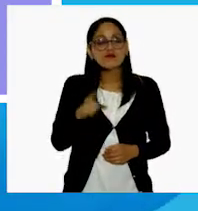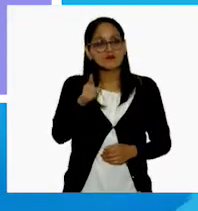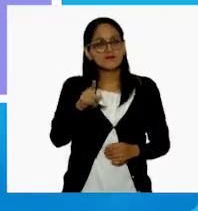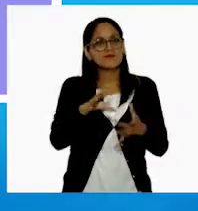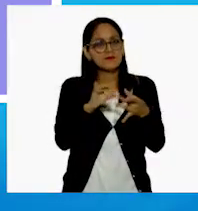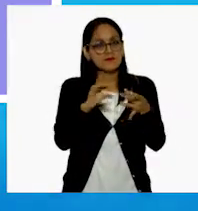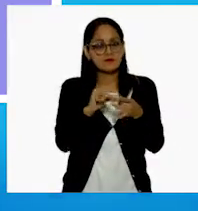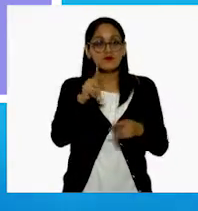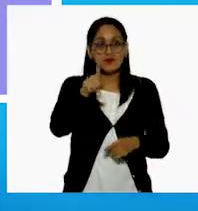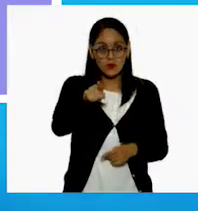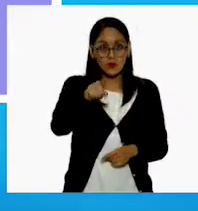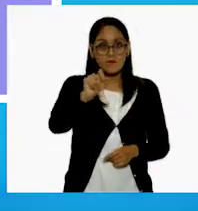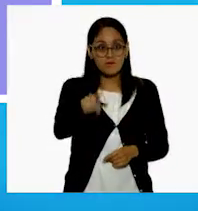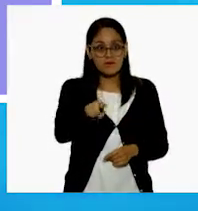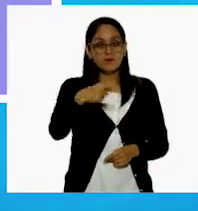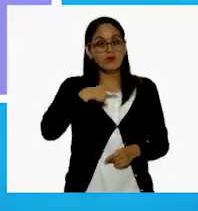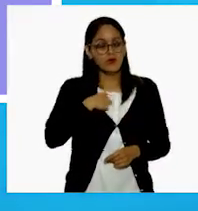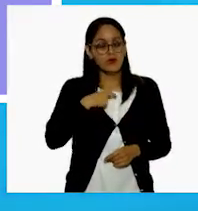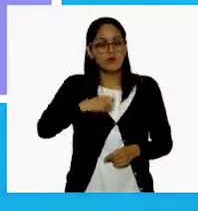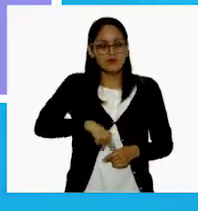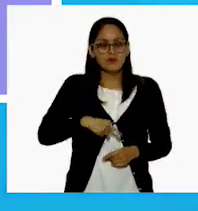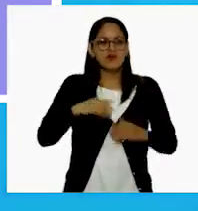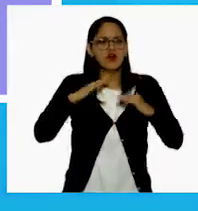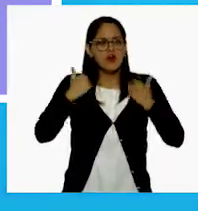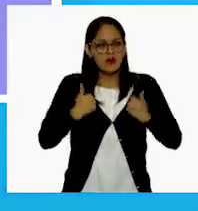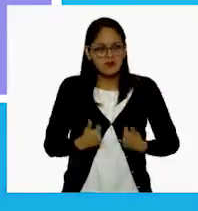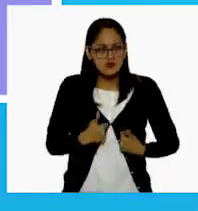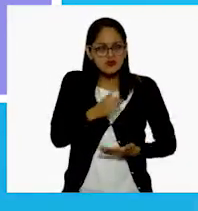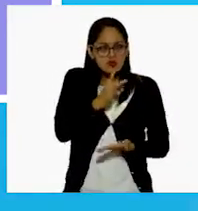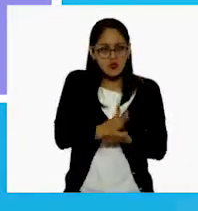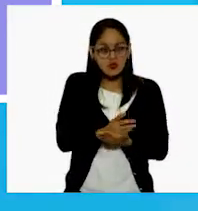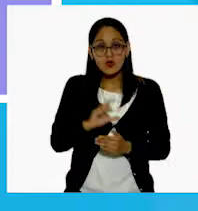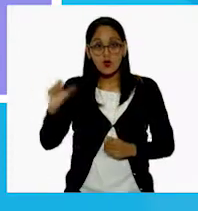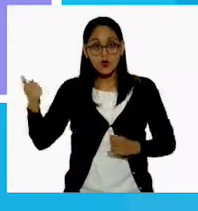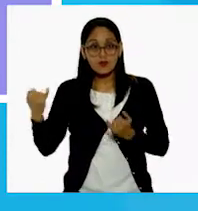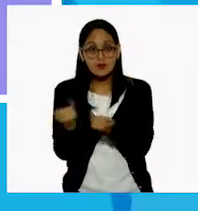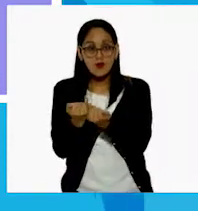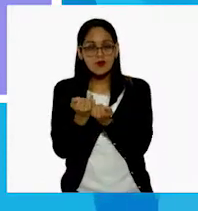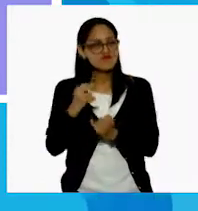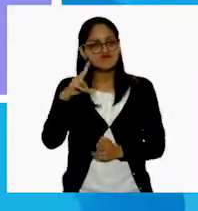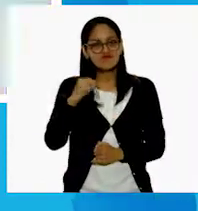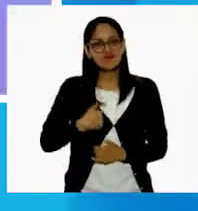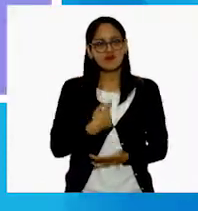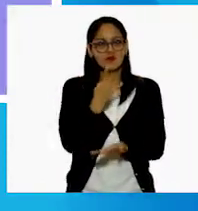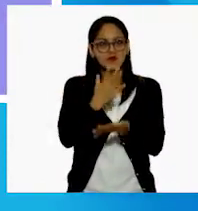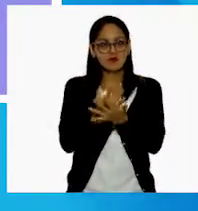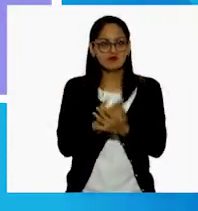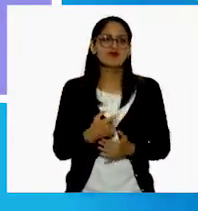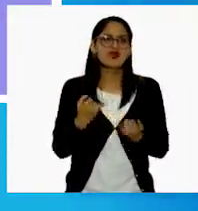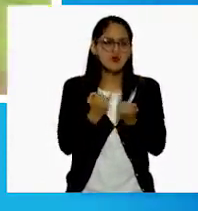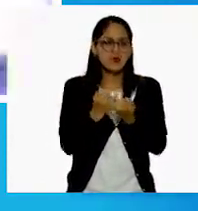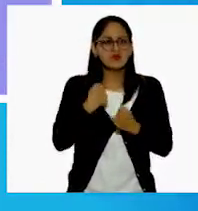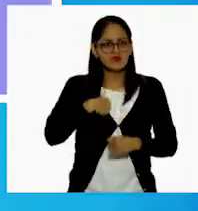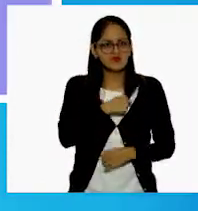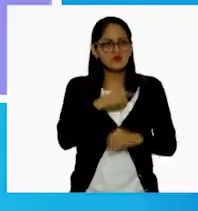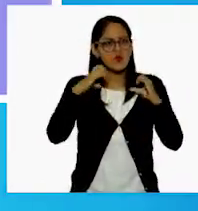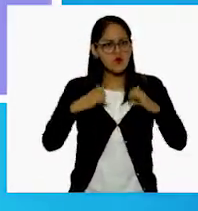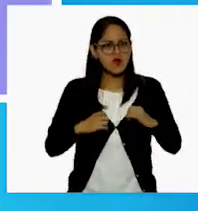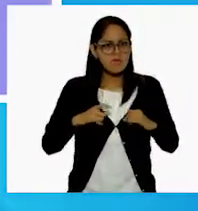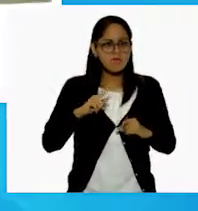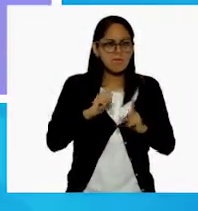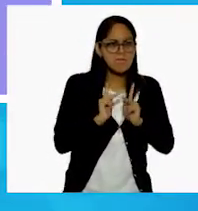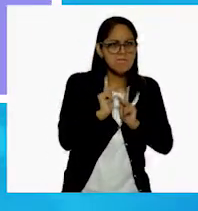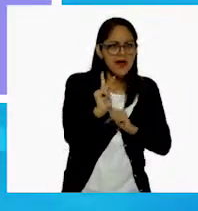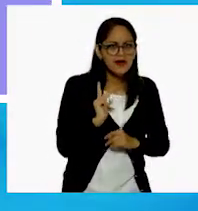que ver contigo y con todo lo que te hace ser único e irrepetible. Así es. Aunque tenemos rasgos y gustos similares a